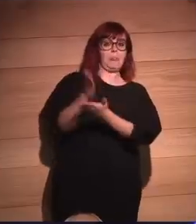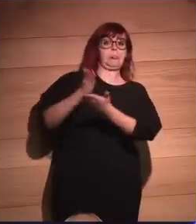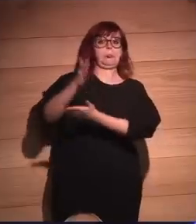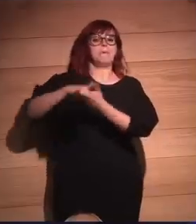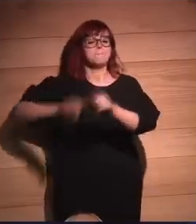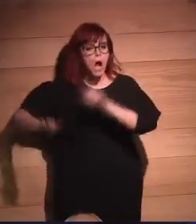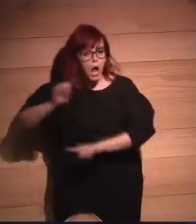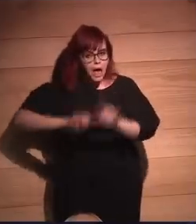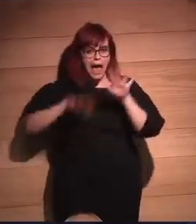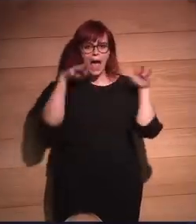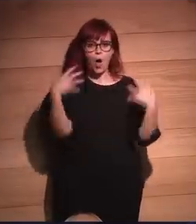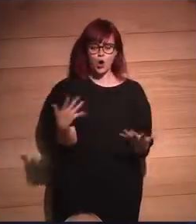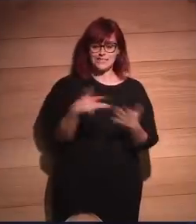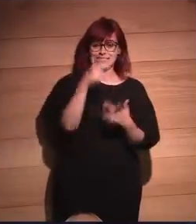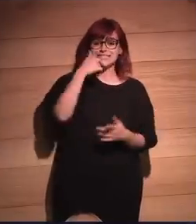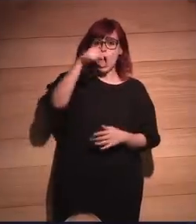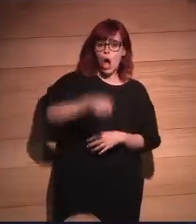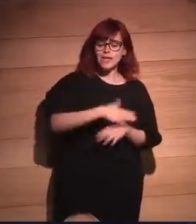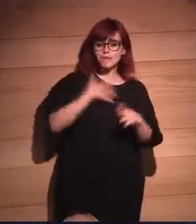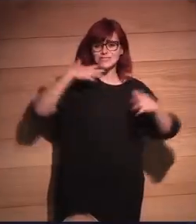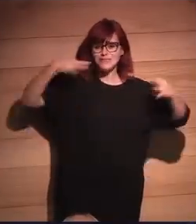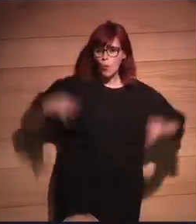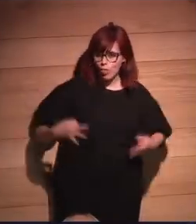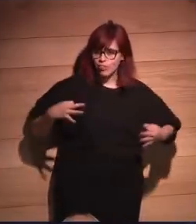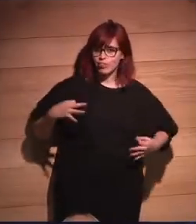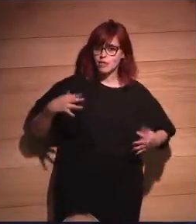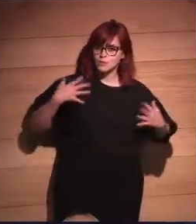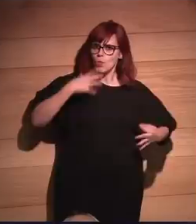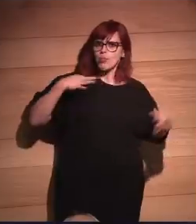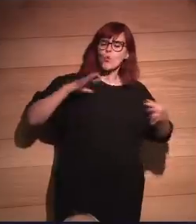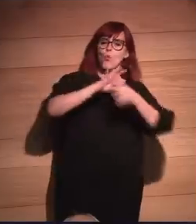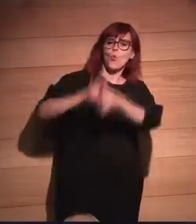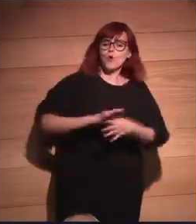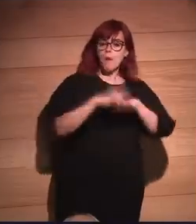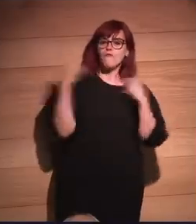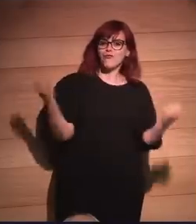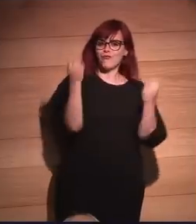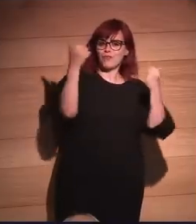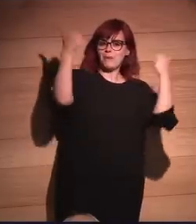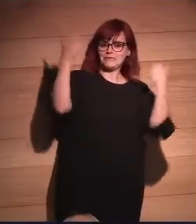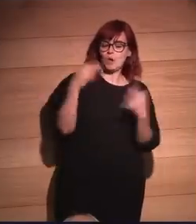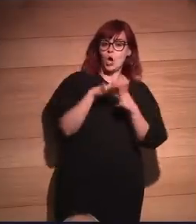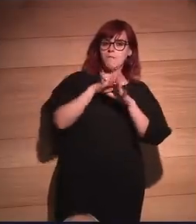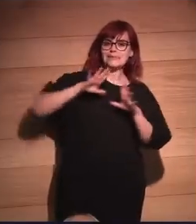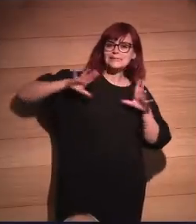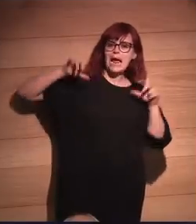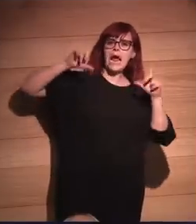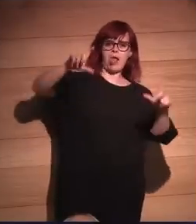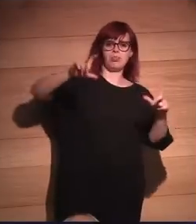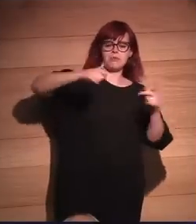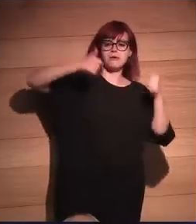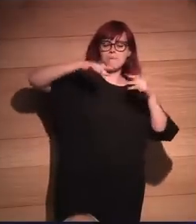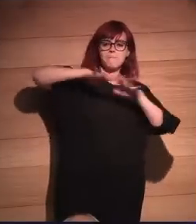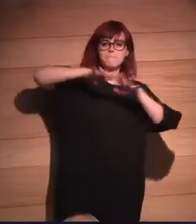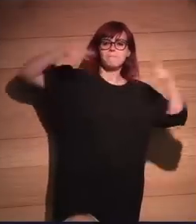hoy. Y hoy, si queremos seguridad, la seguridad une. Somos todos más fuertes cuanto más grandes seamos y cuantas